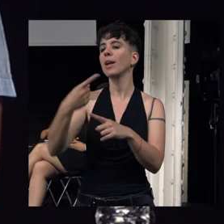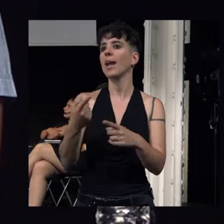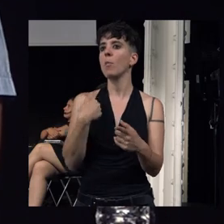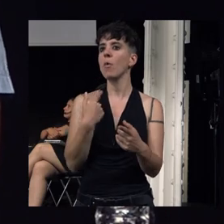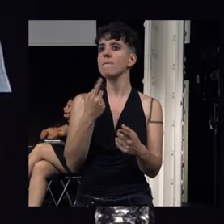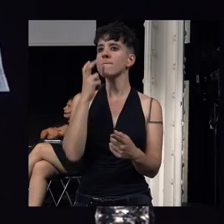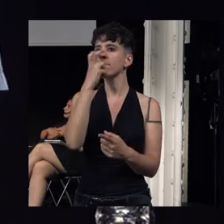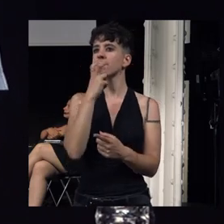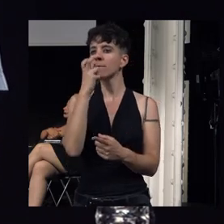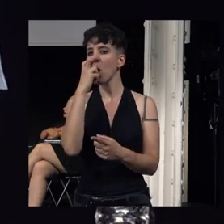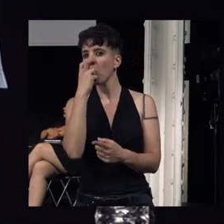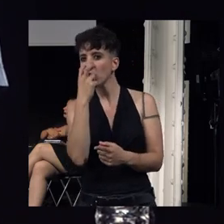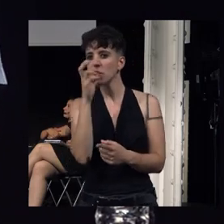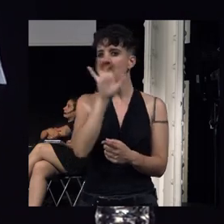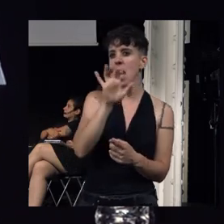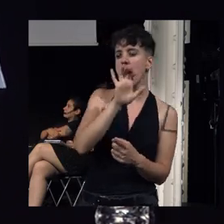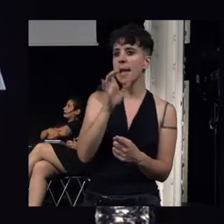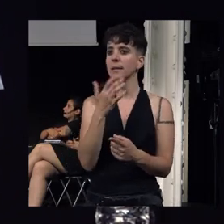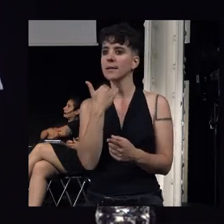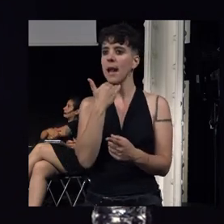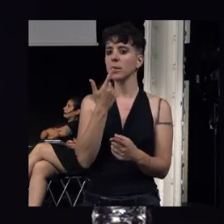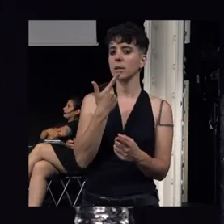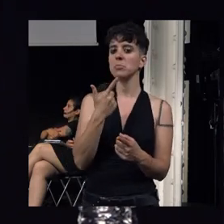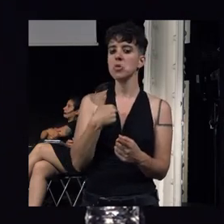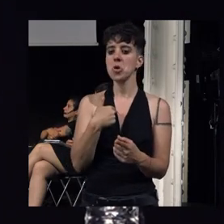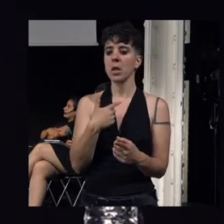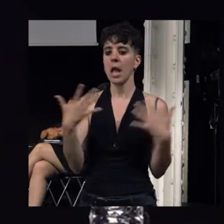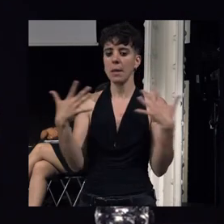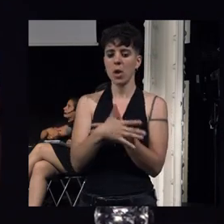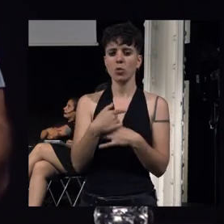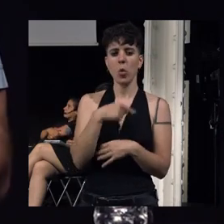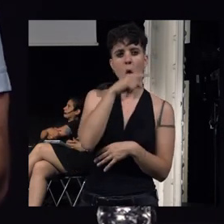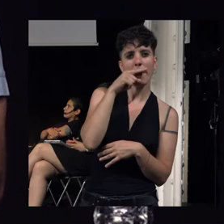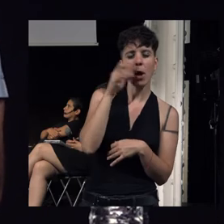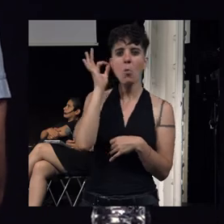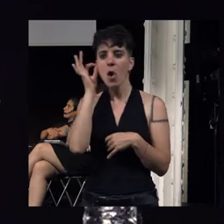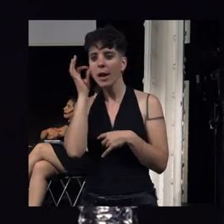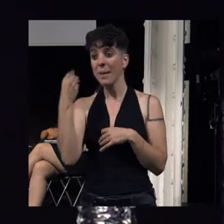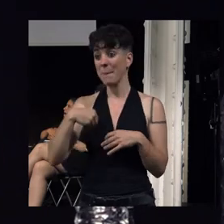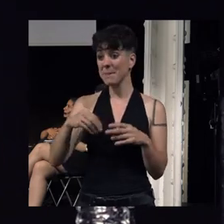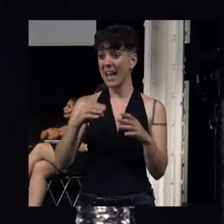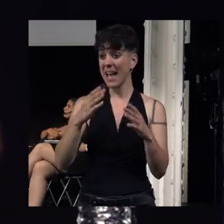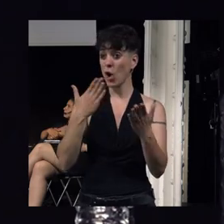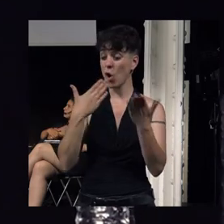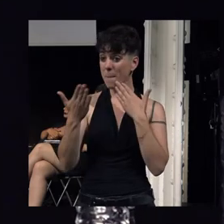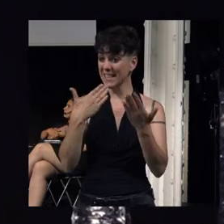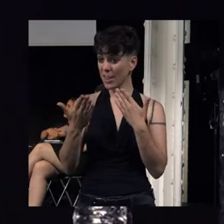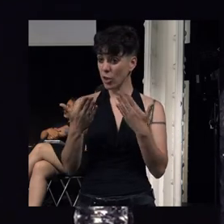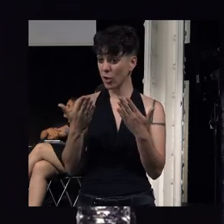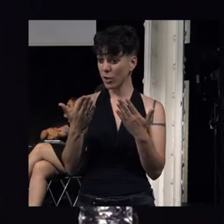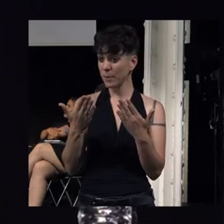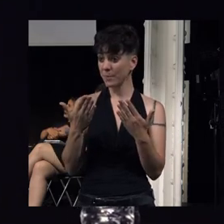poder equivocarte y decir, bueno, ¿tú eres hombre o eres mujer? Esta conversación, cuando se hace